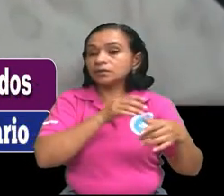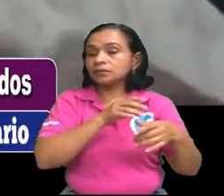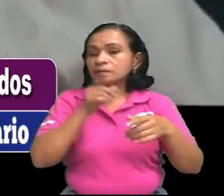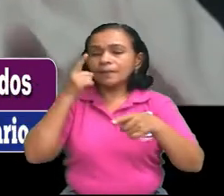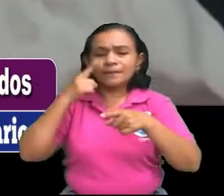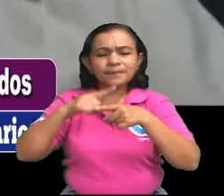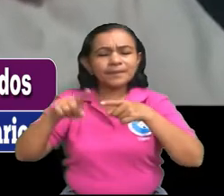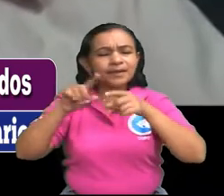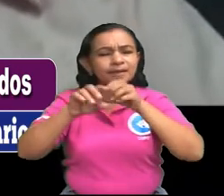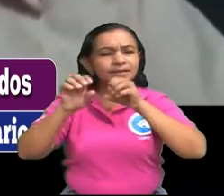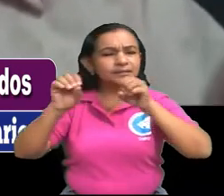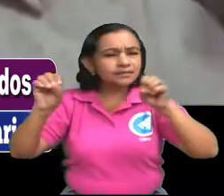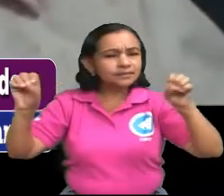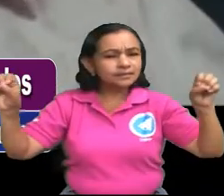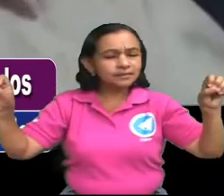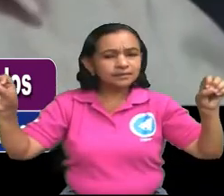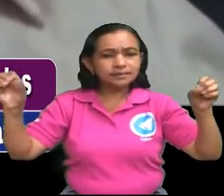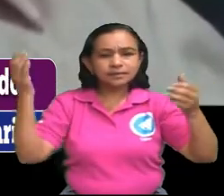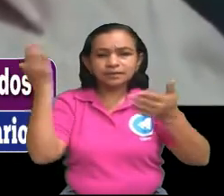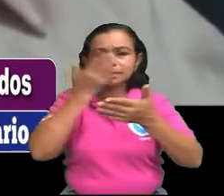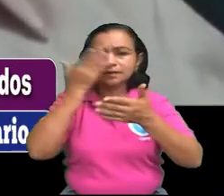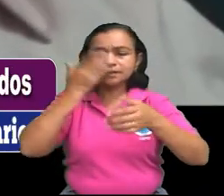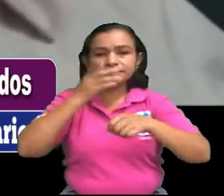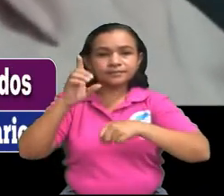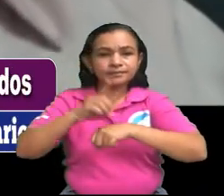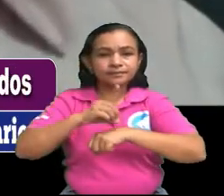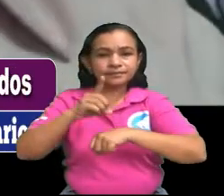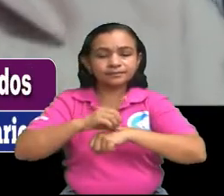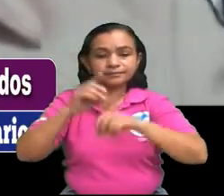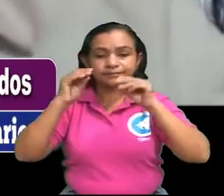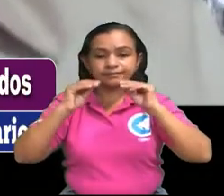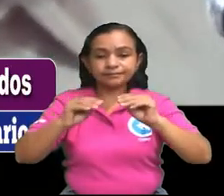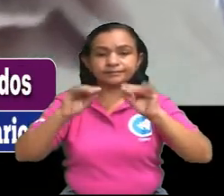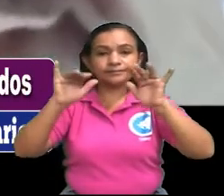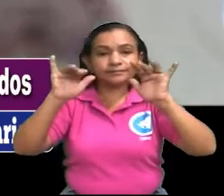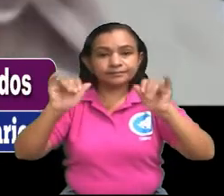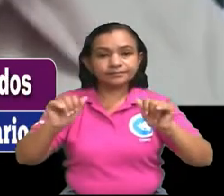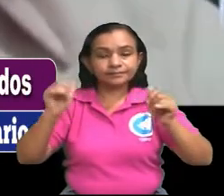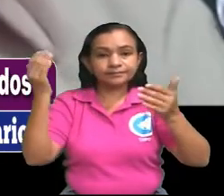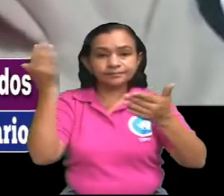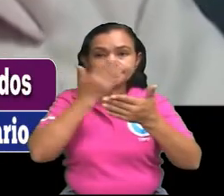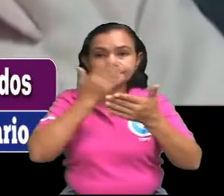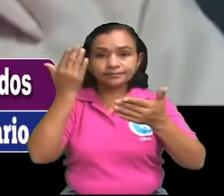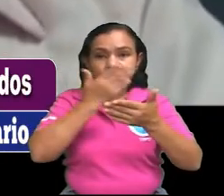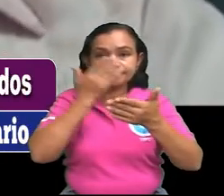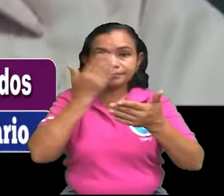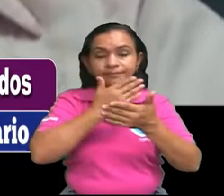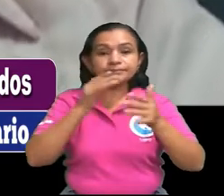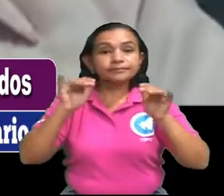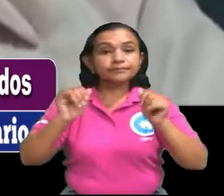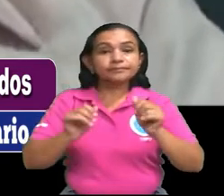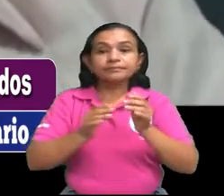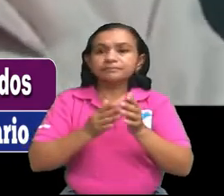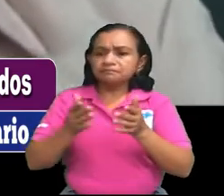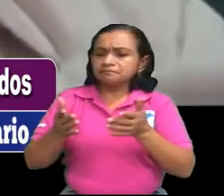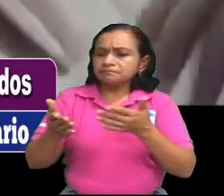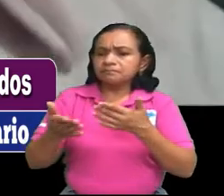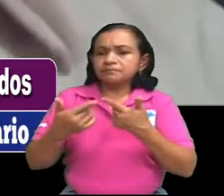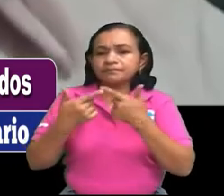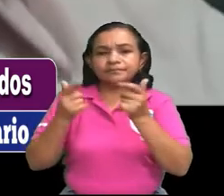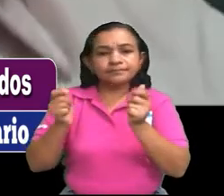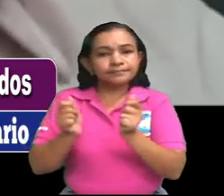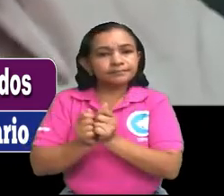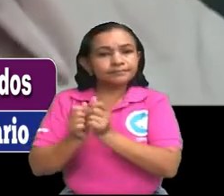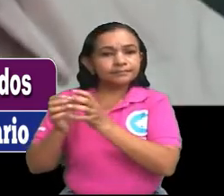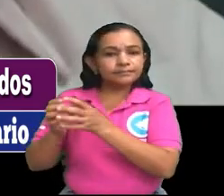pagar un centavo, un dólar por esa educación, que ya estaban estudiando en Cuba y fueron invitados dentro de la brigada. Así